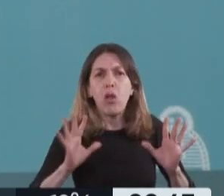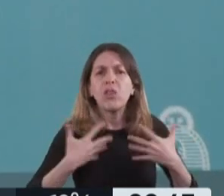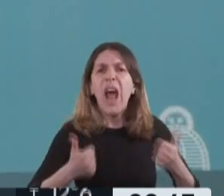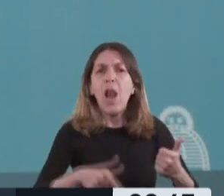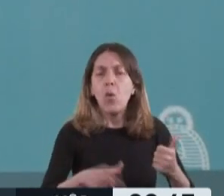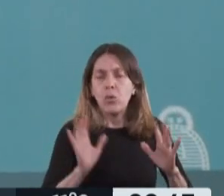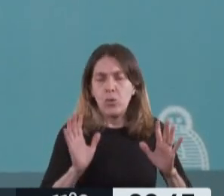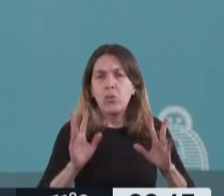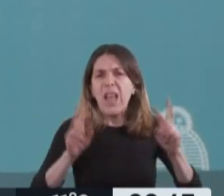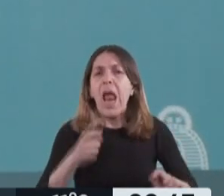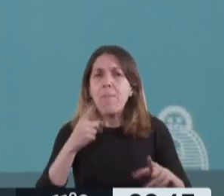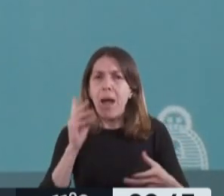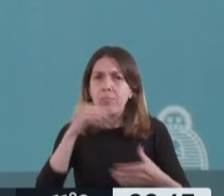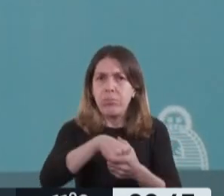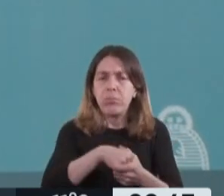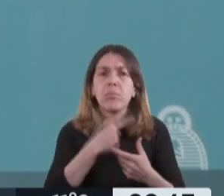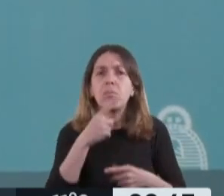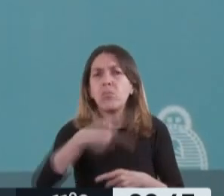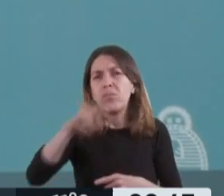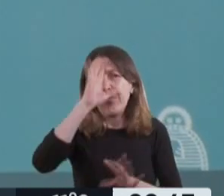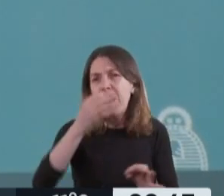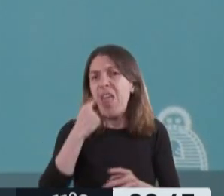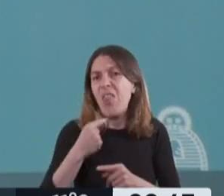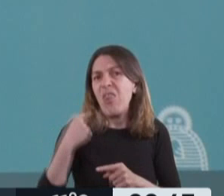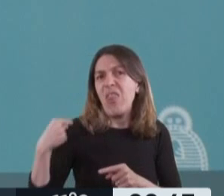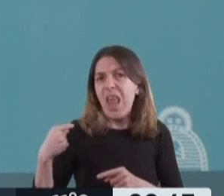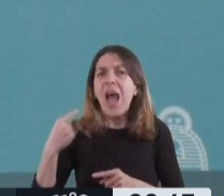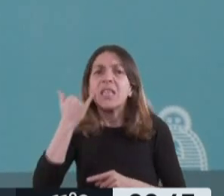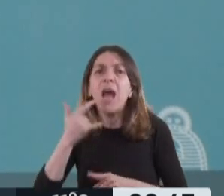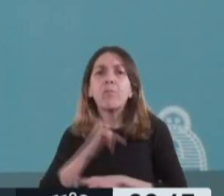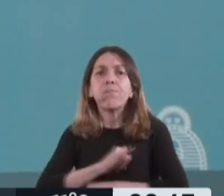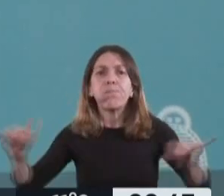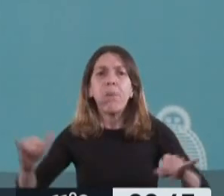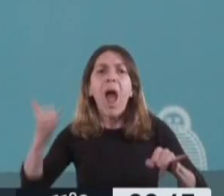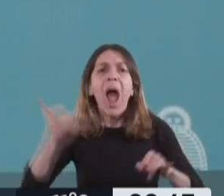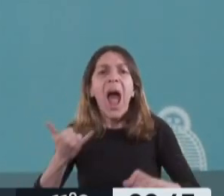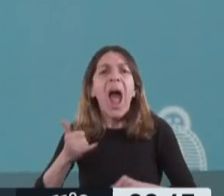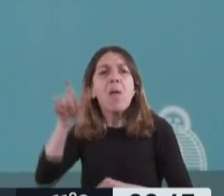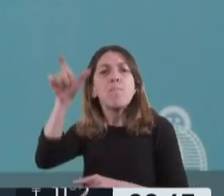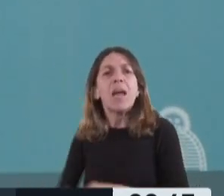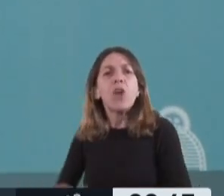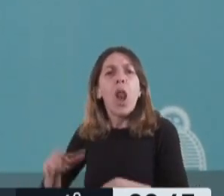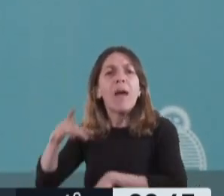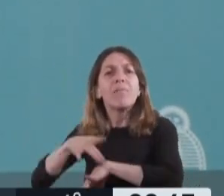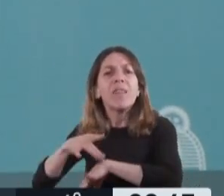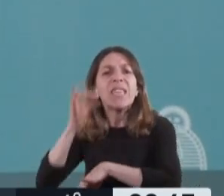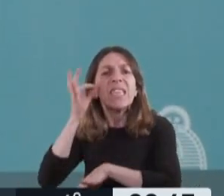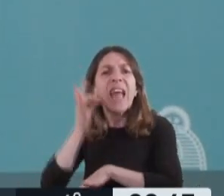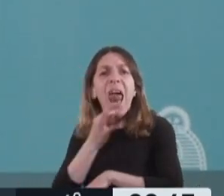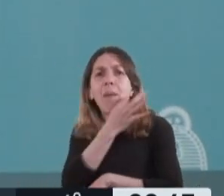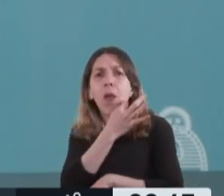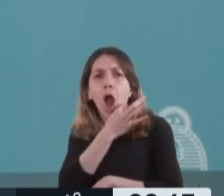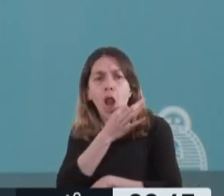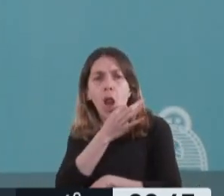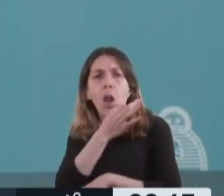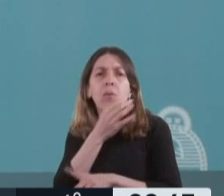ustedes saben hace algunos días informamos que se confirmó un caso de sarampión se saben también que argentina